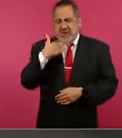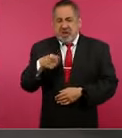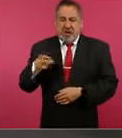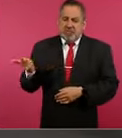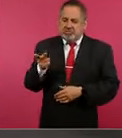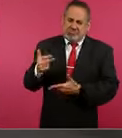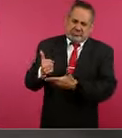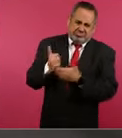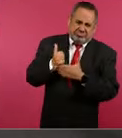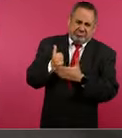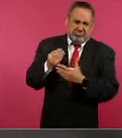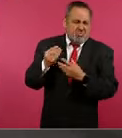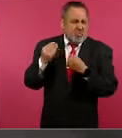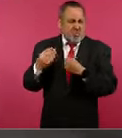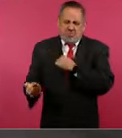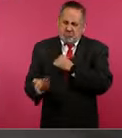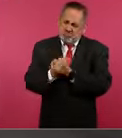ayudado mucho,